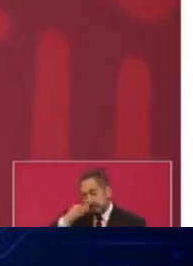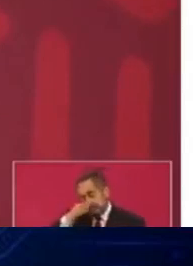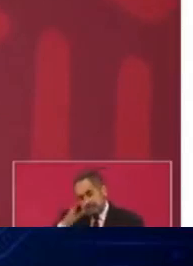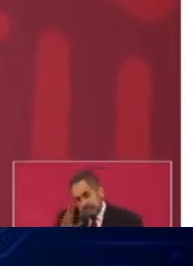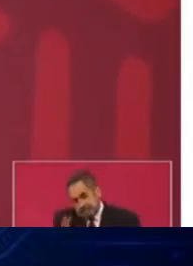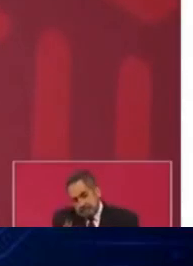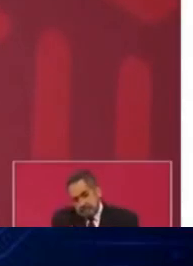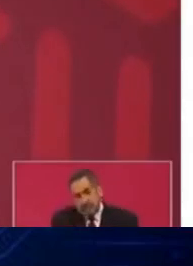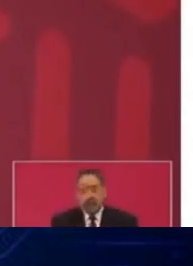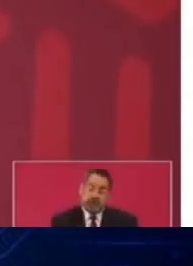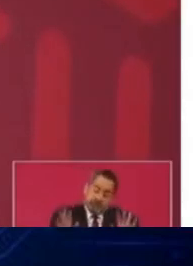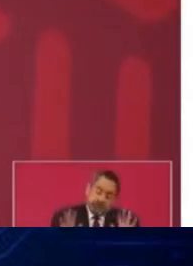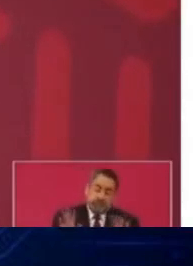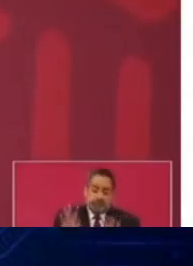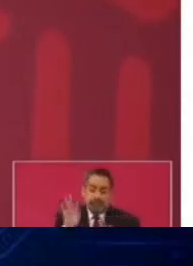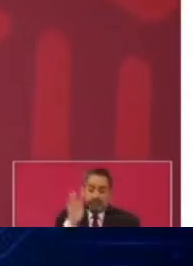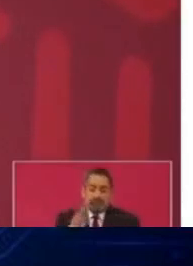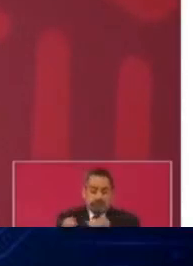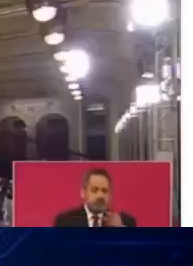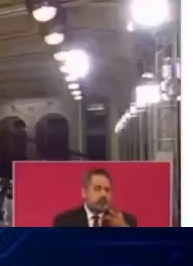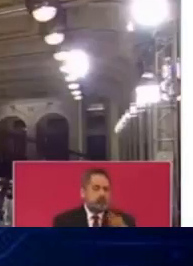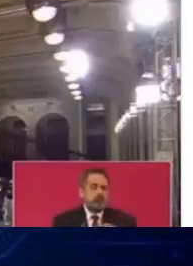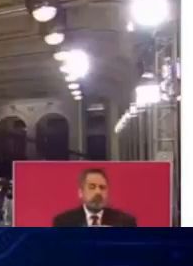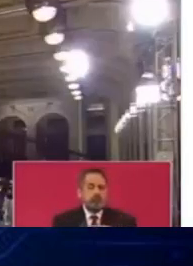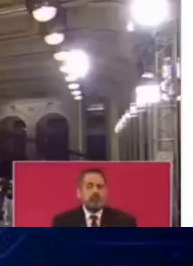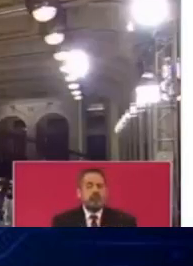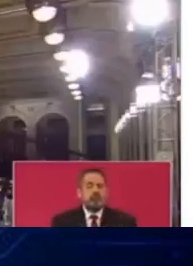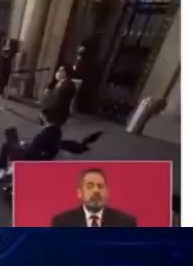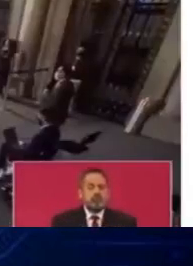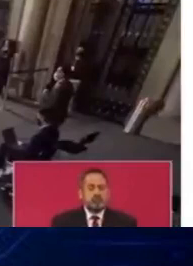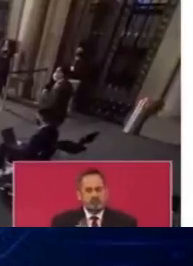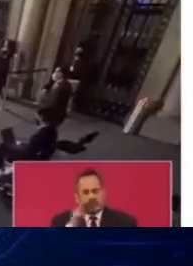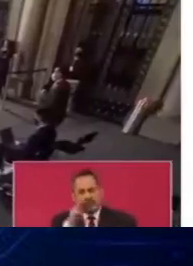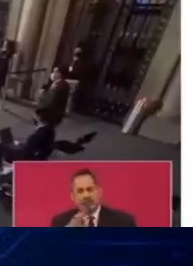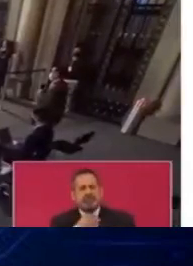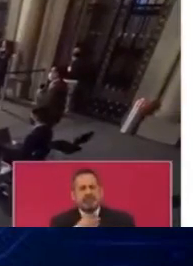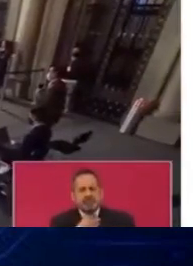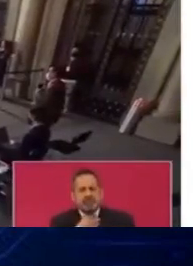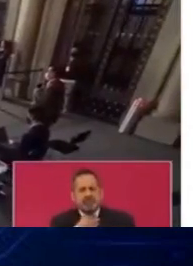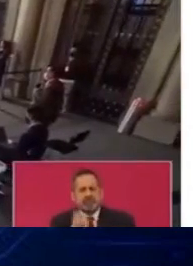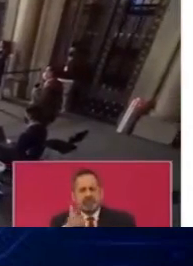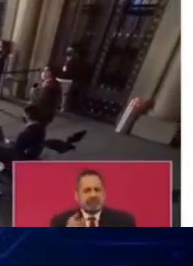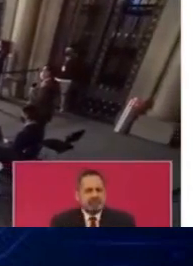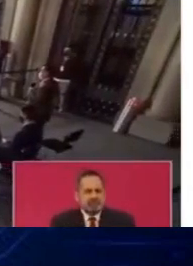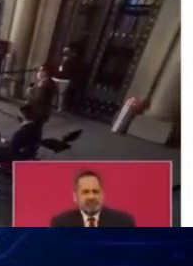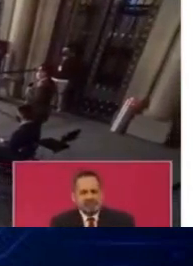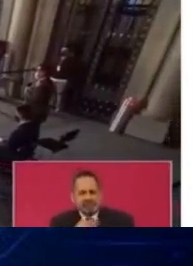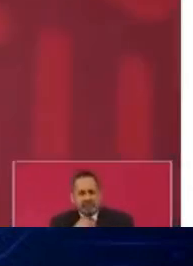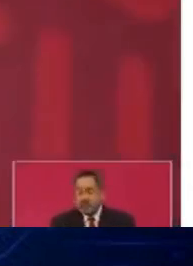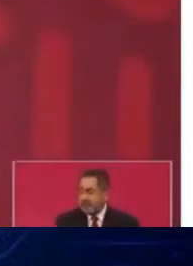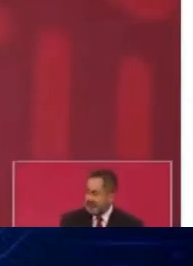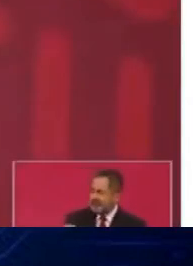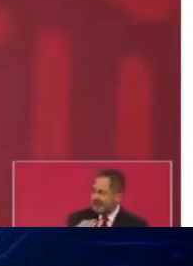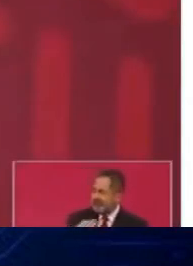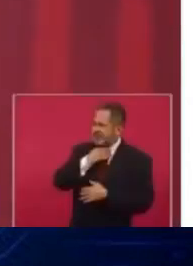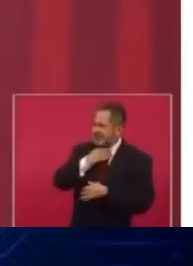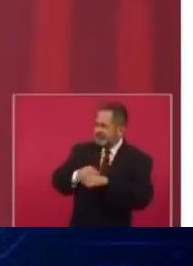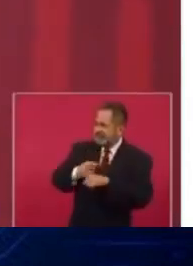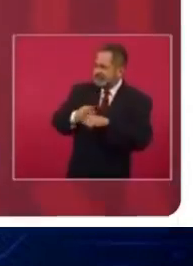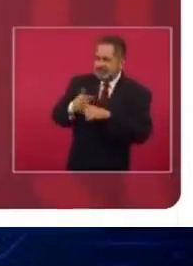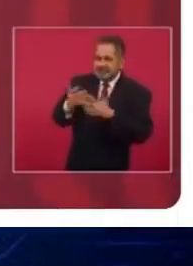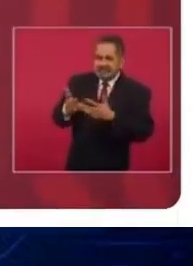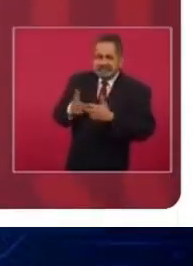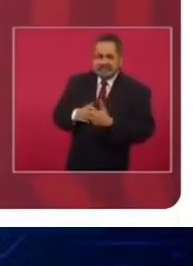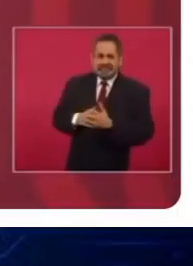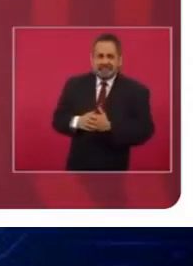juzgan sin ton ni son y otras veces muy atinados hay de todo por supuesto pero es que el presidente acudió el viernes ya con algunos